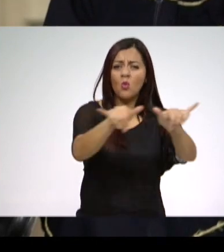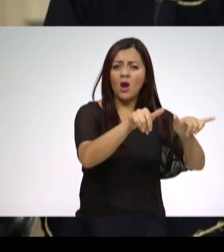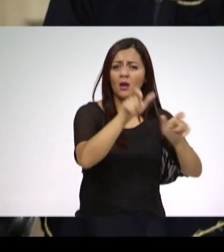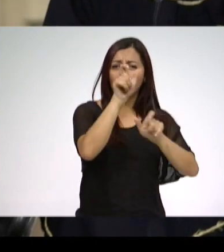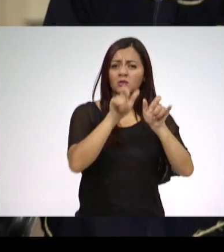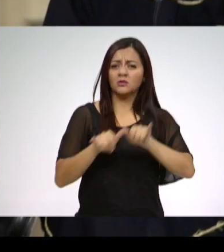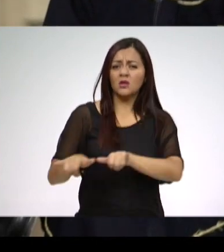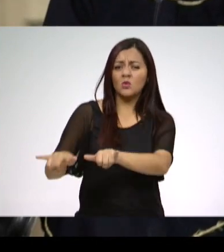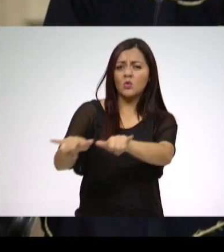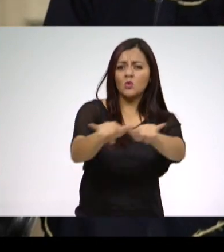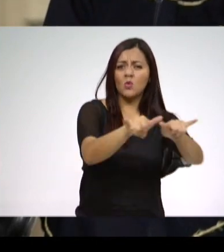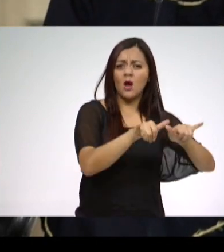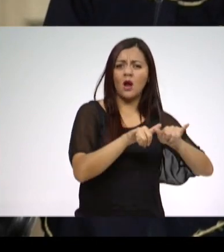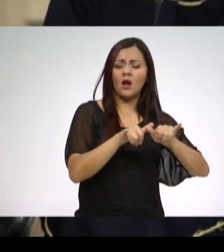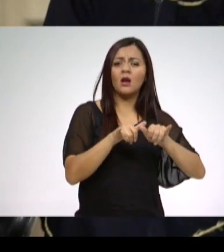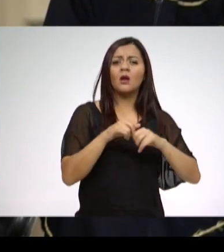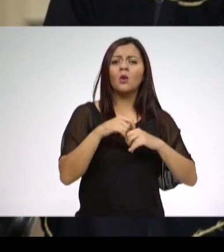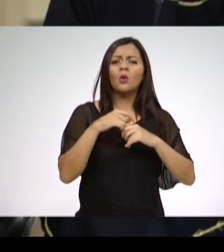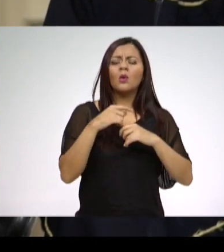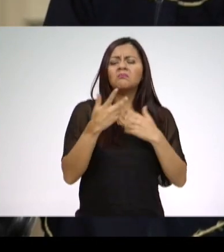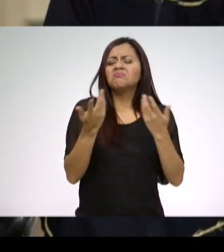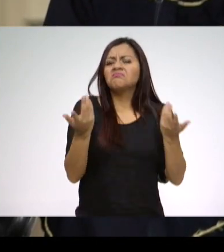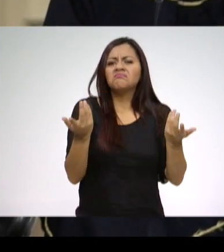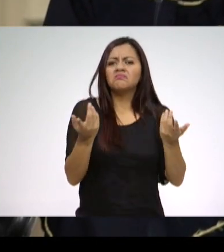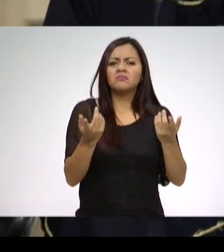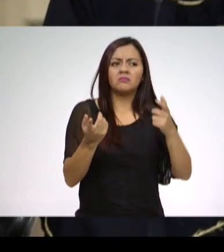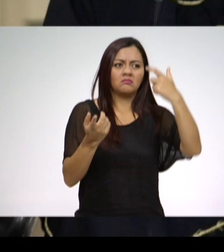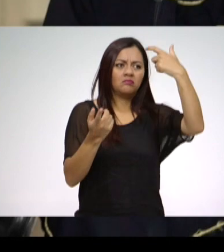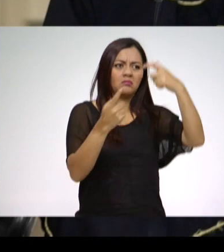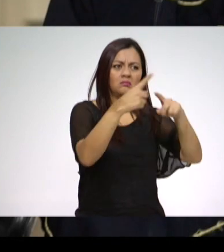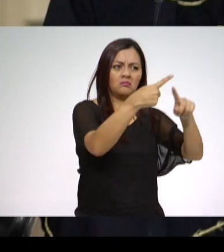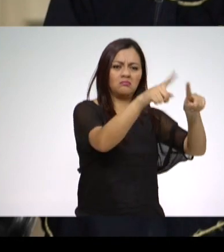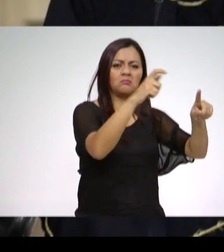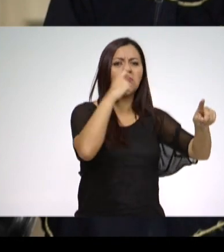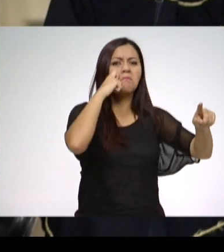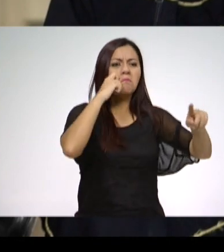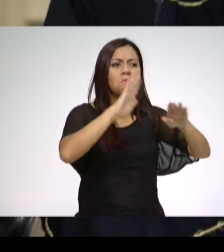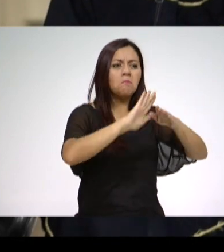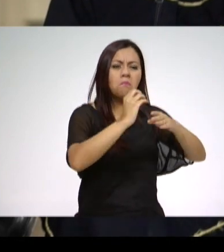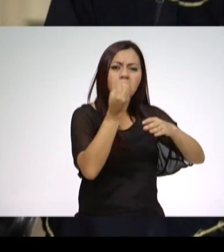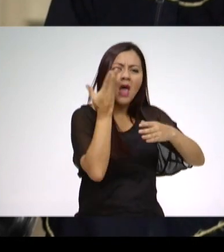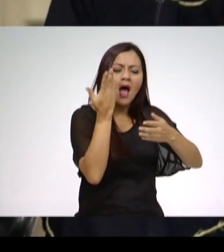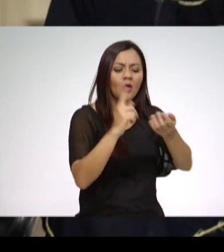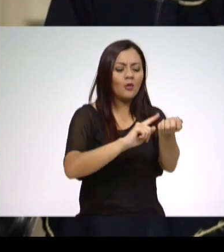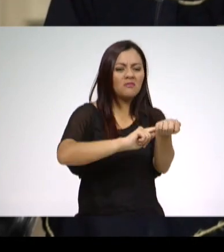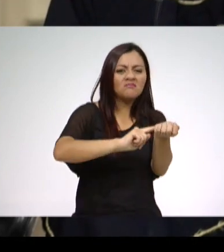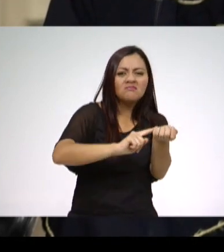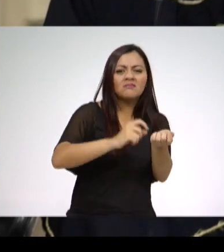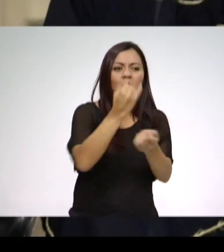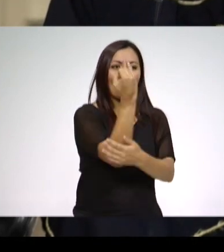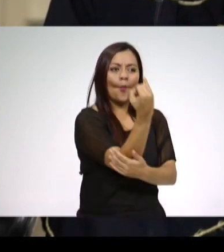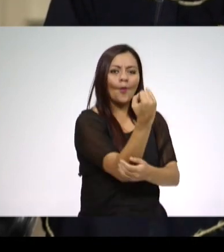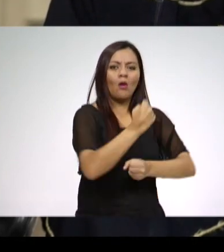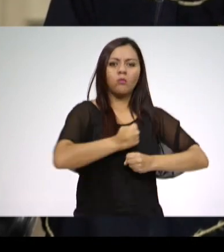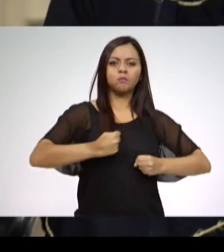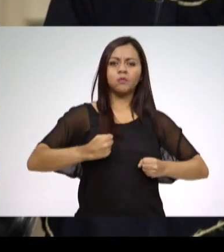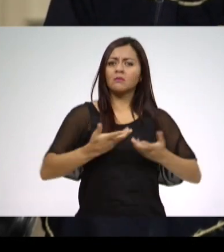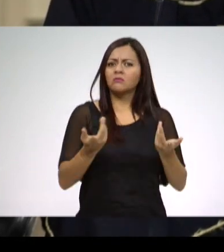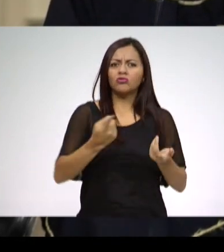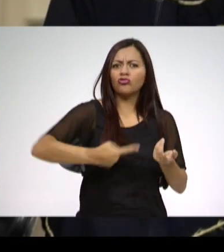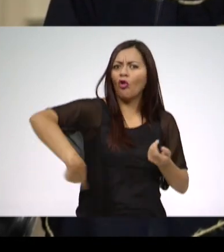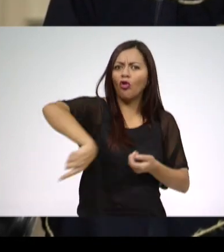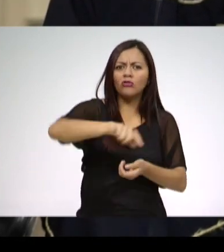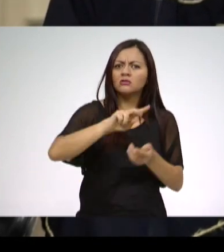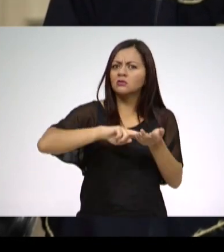que a pesar de las apariencias físicas, lo que uno piensa, o sea, todos somos como hermanos, o